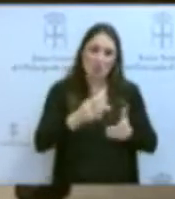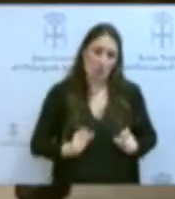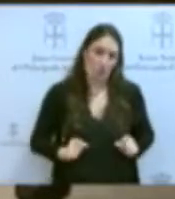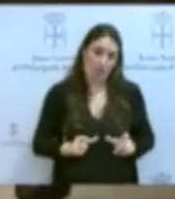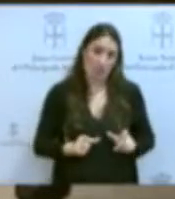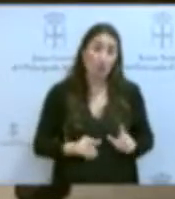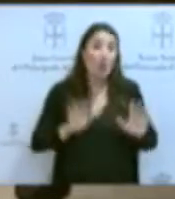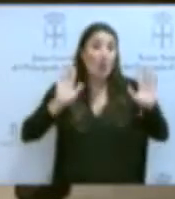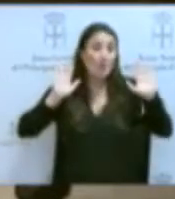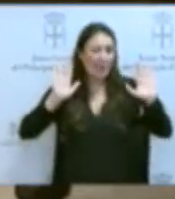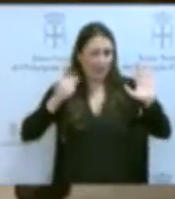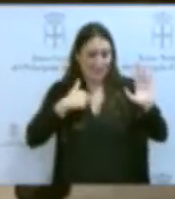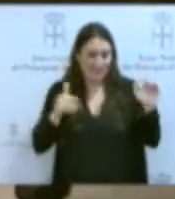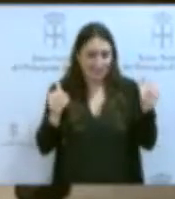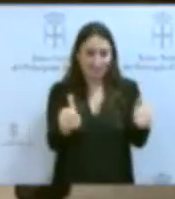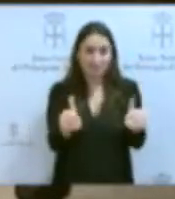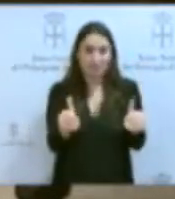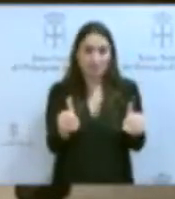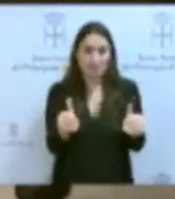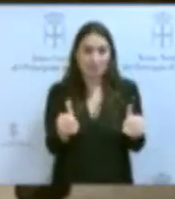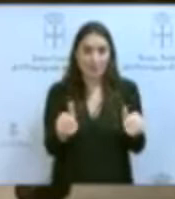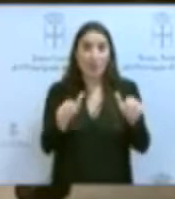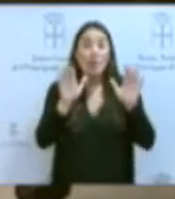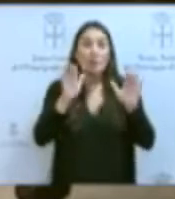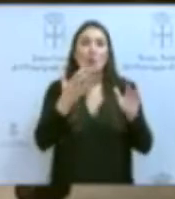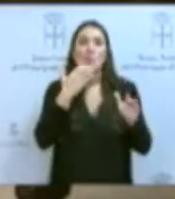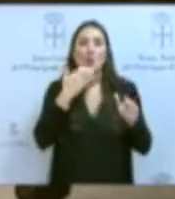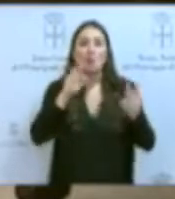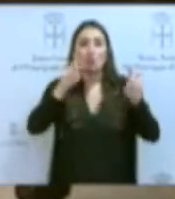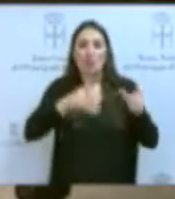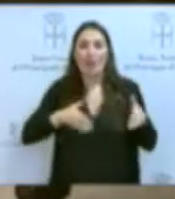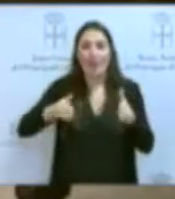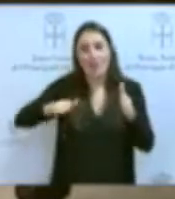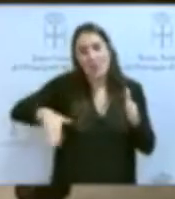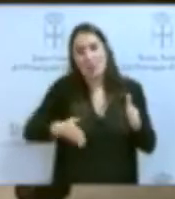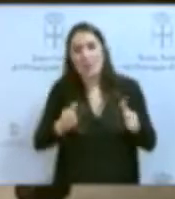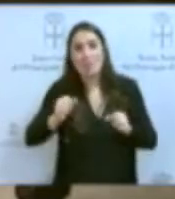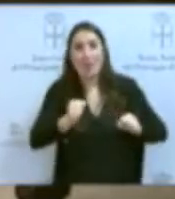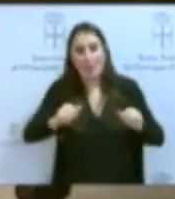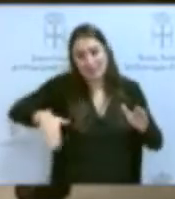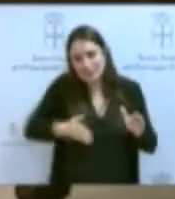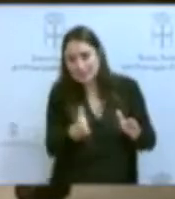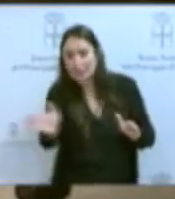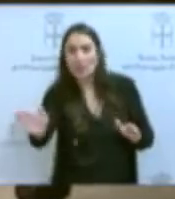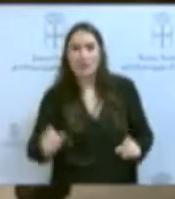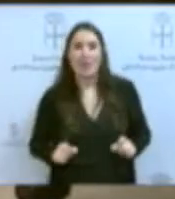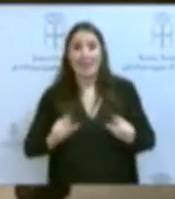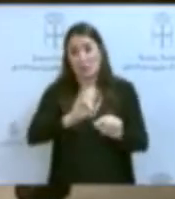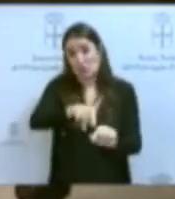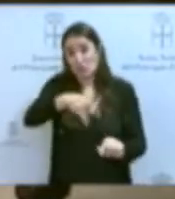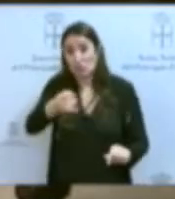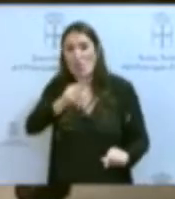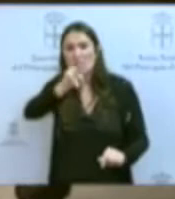esto es donde yo quería llegar, la variante de Pajares, sus sobrecostes en ese mismo periodo, más de 2.000